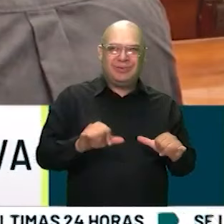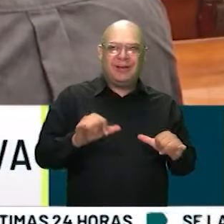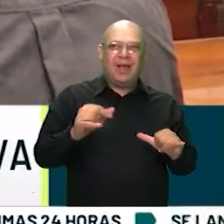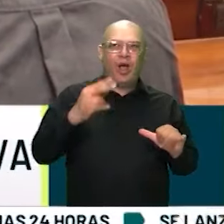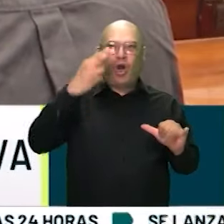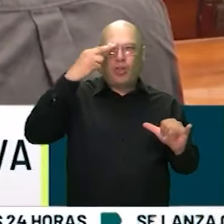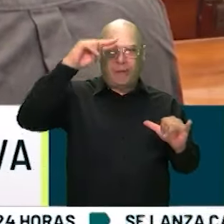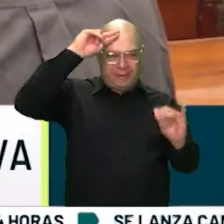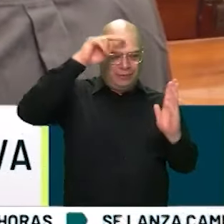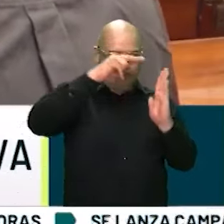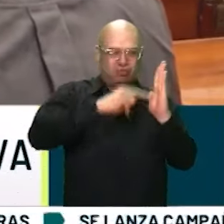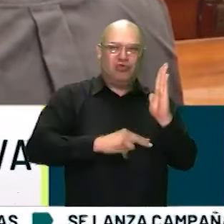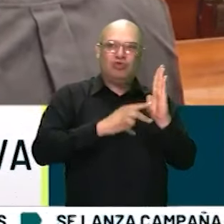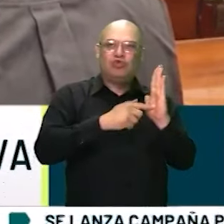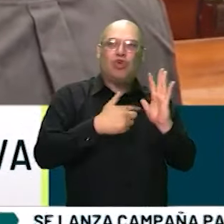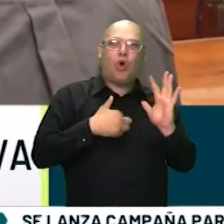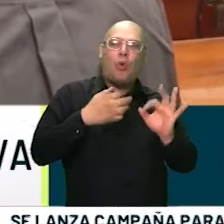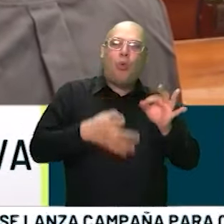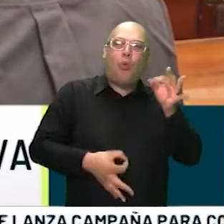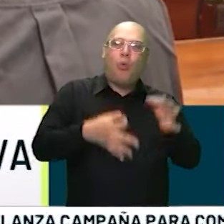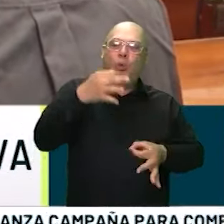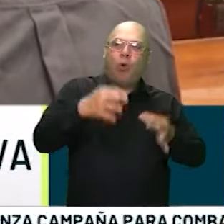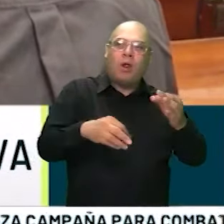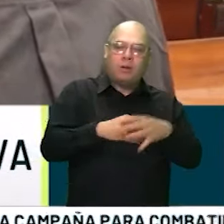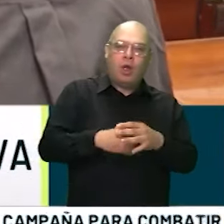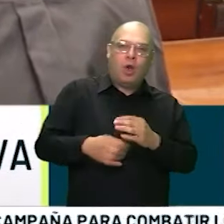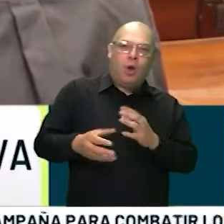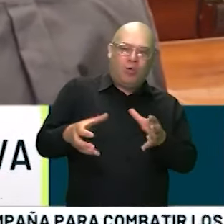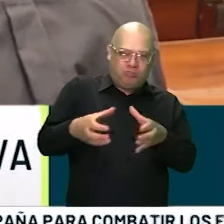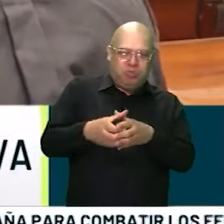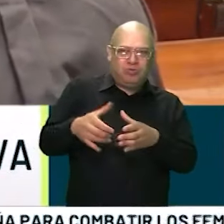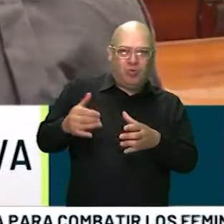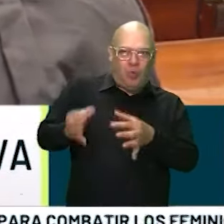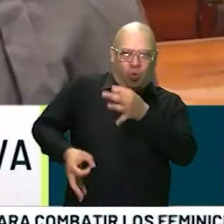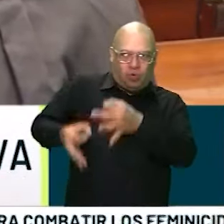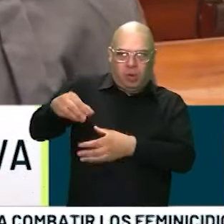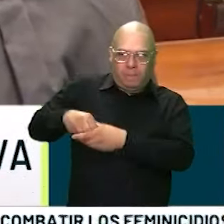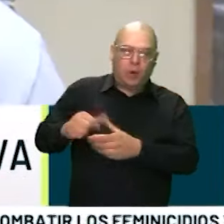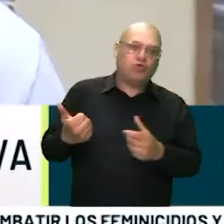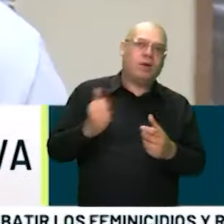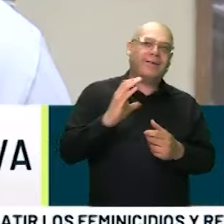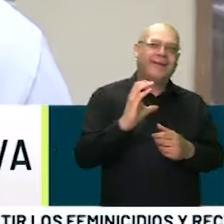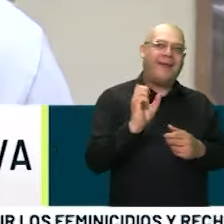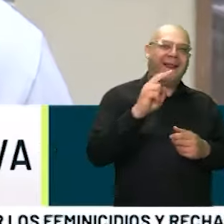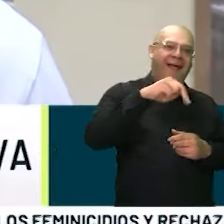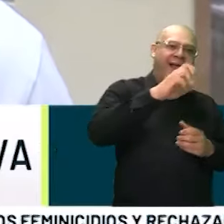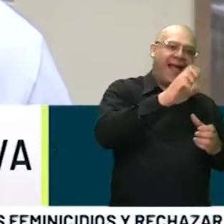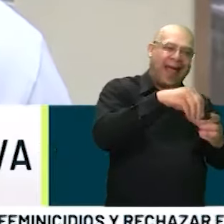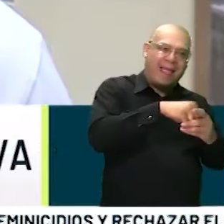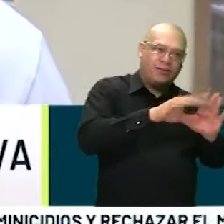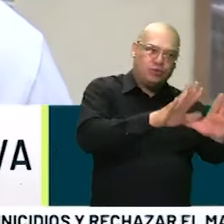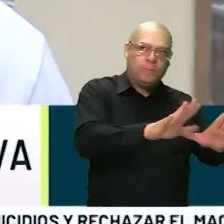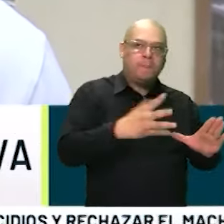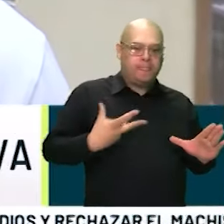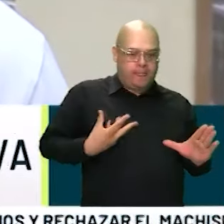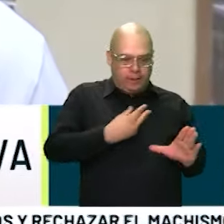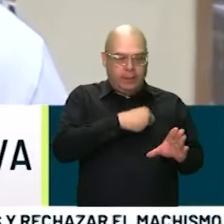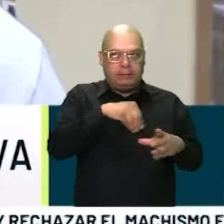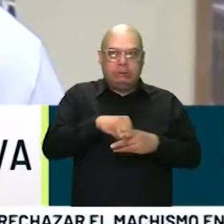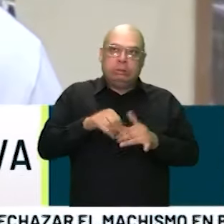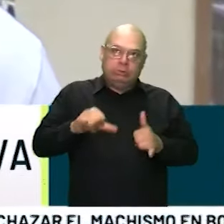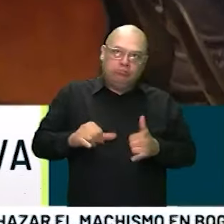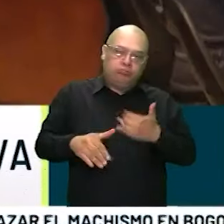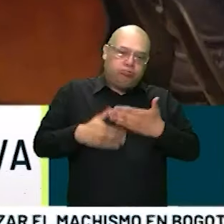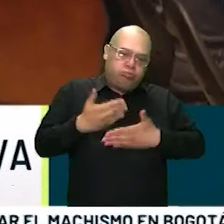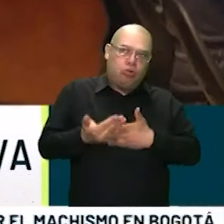eh por parte de la rama judicial otra por parte del Consejo Nacional electoral Pues nosotros pasaremos a utilizar evidentemente recursos de